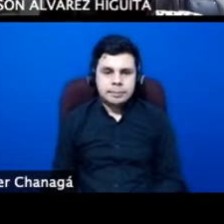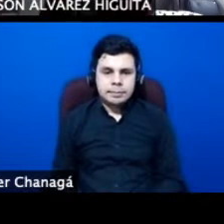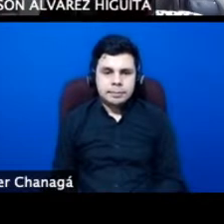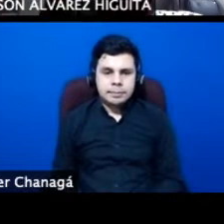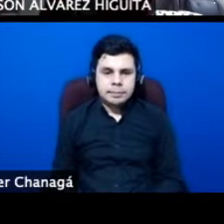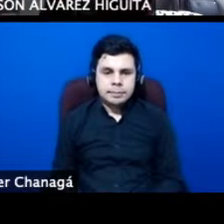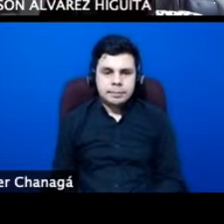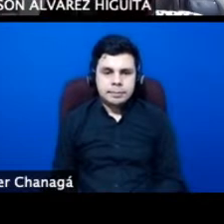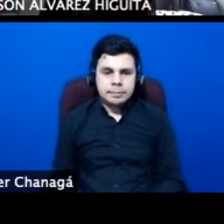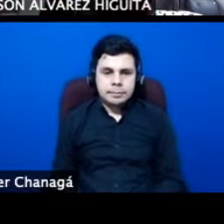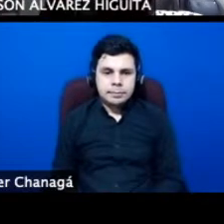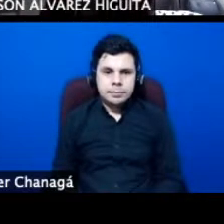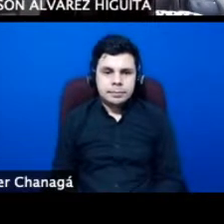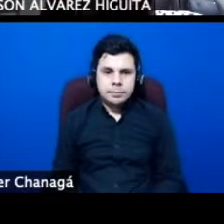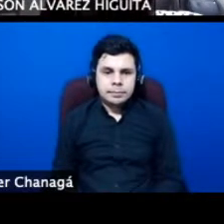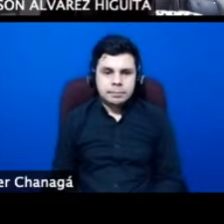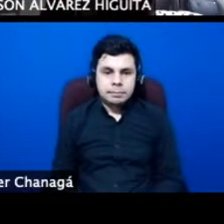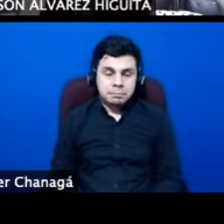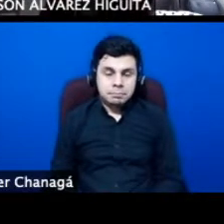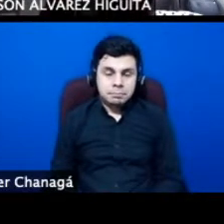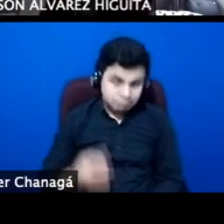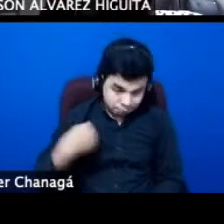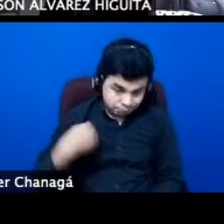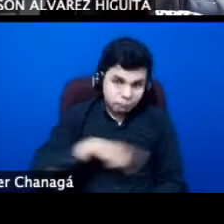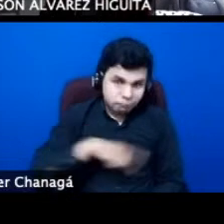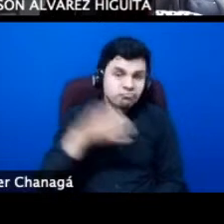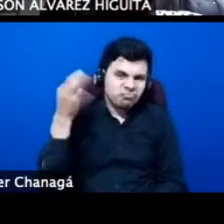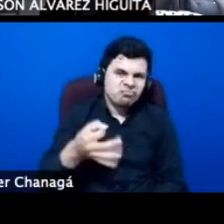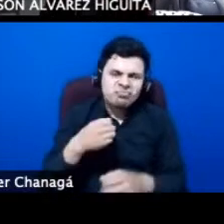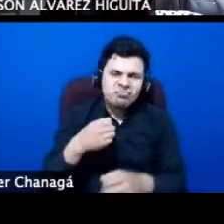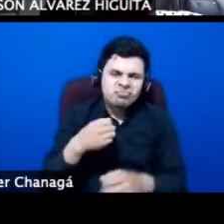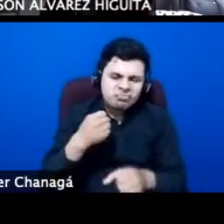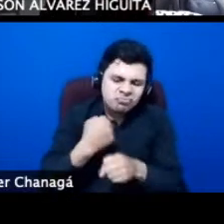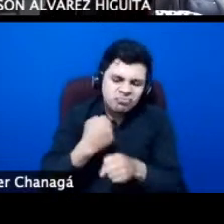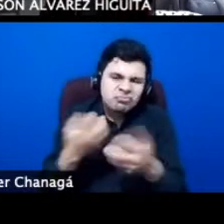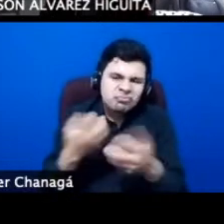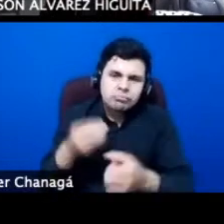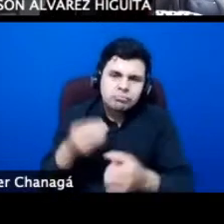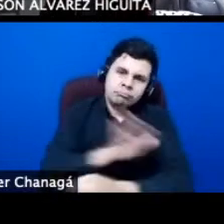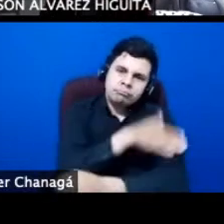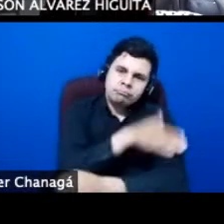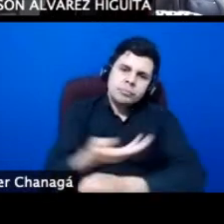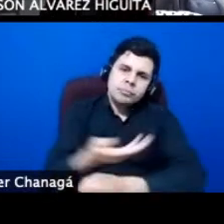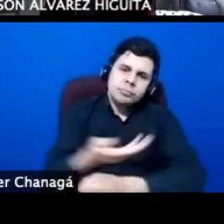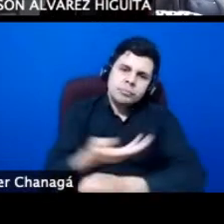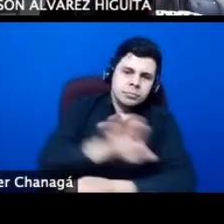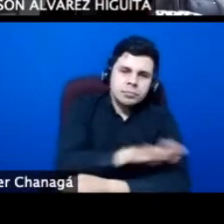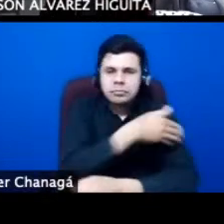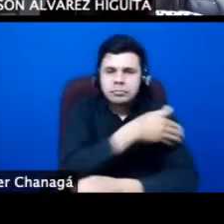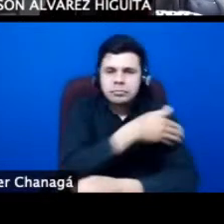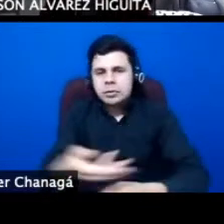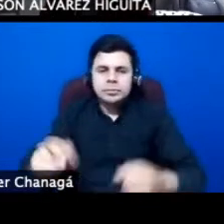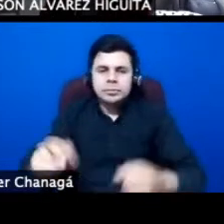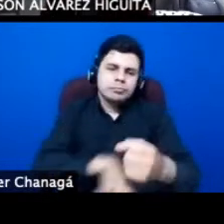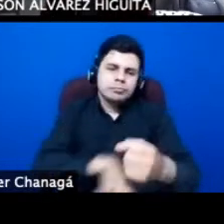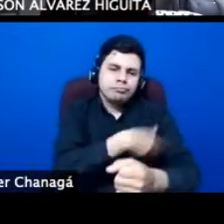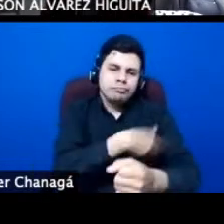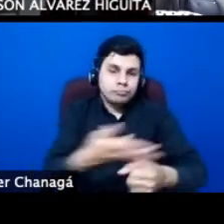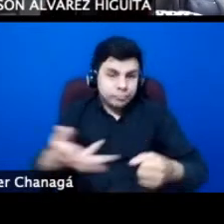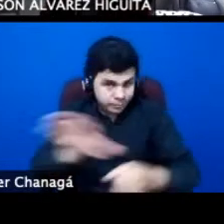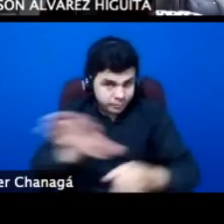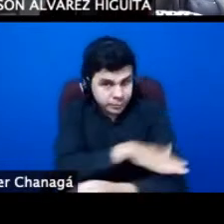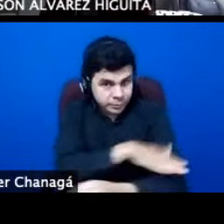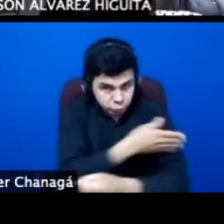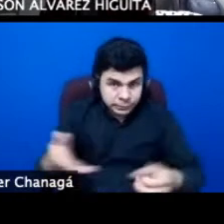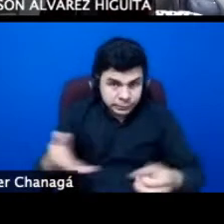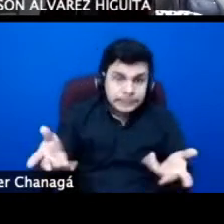músicos y como músicos que se enfocan más de hacer trabajo de música en vivo, pues obviamente hemos sufrido el impacto como muchos